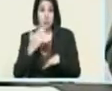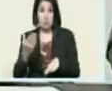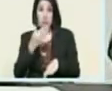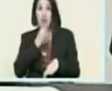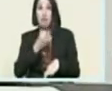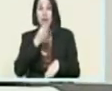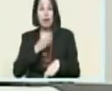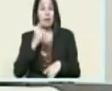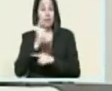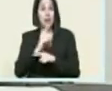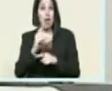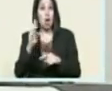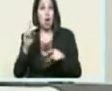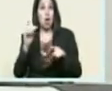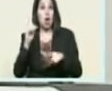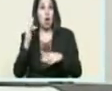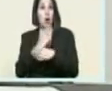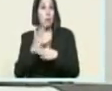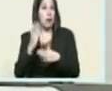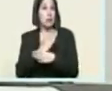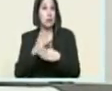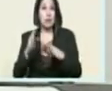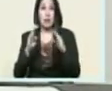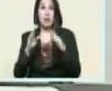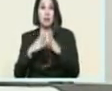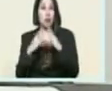que compartirlas entre todos.